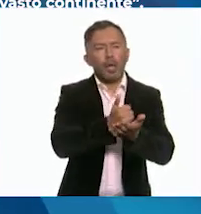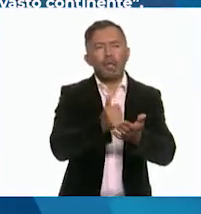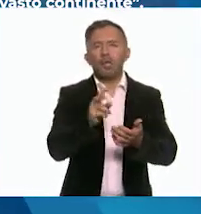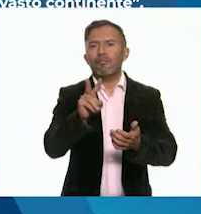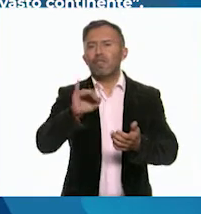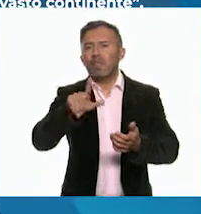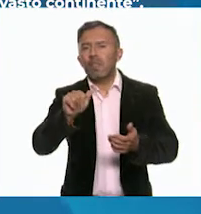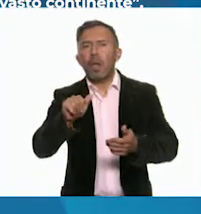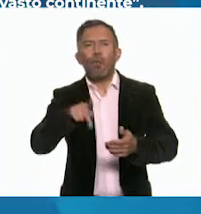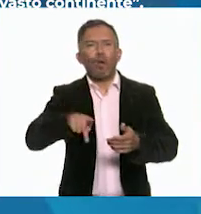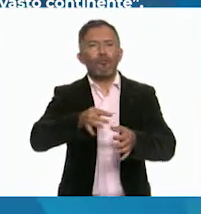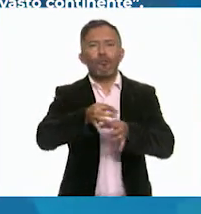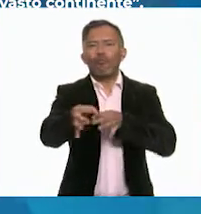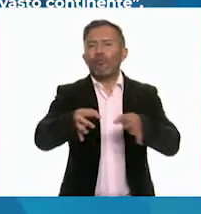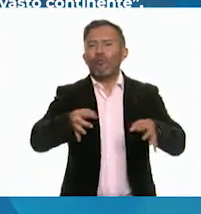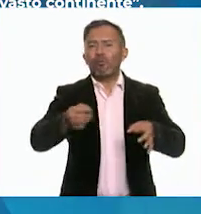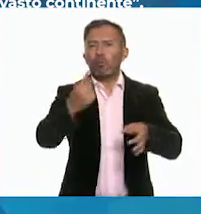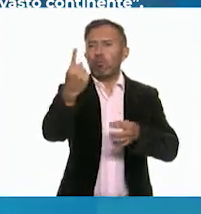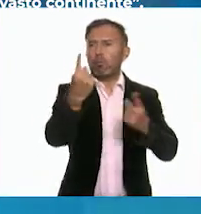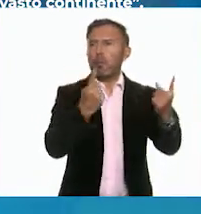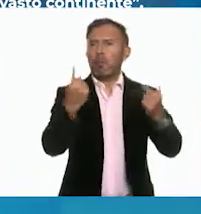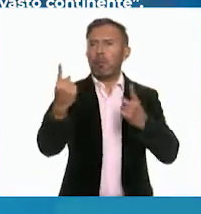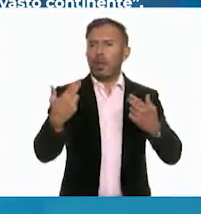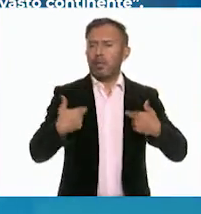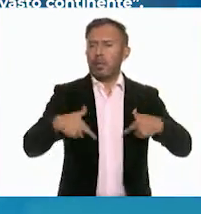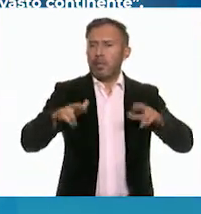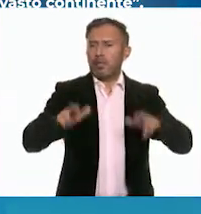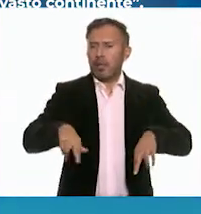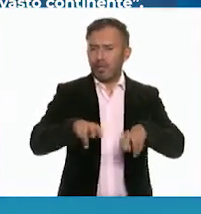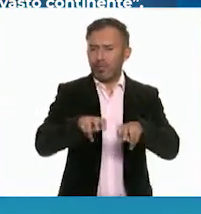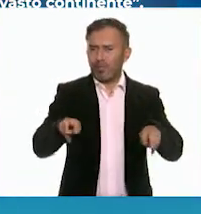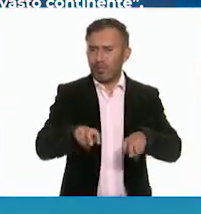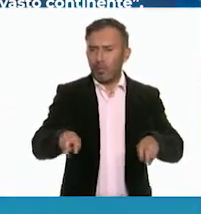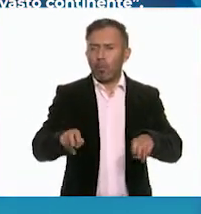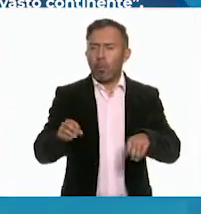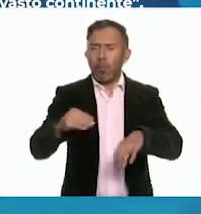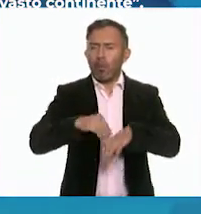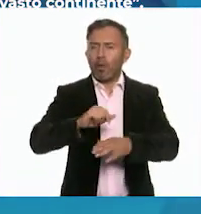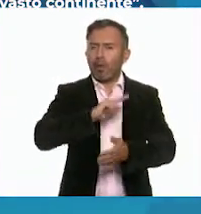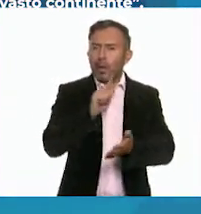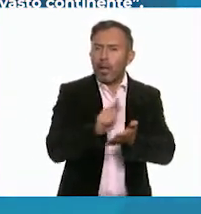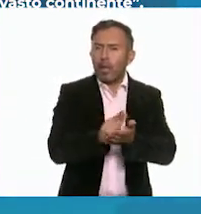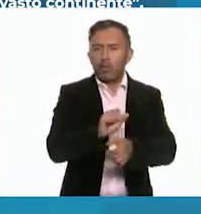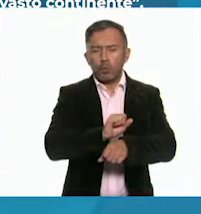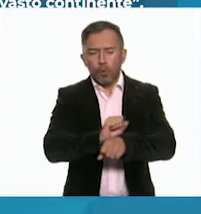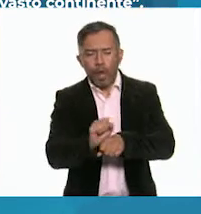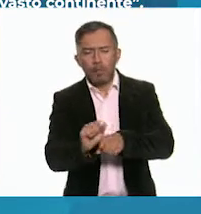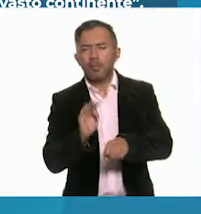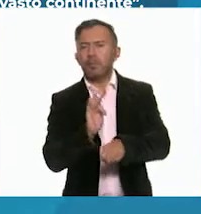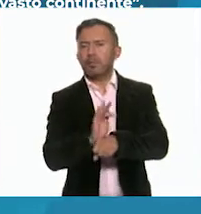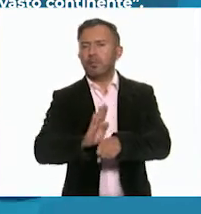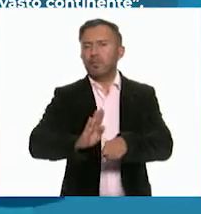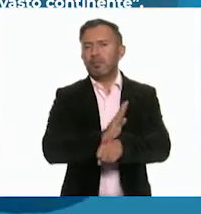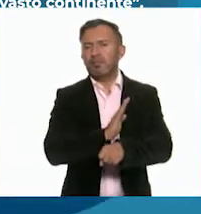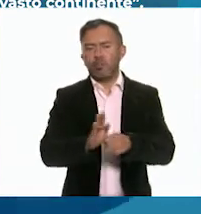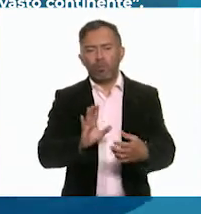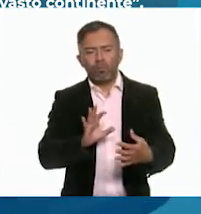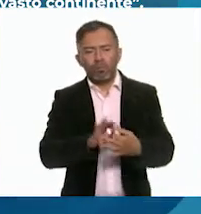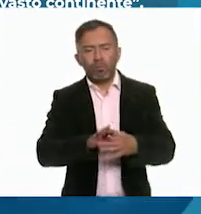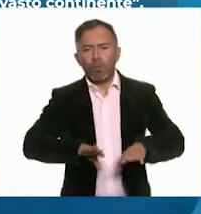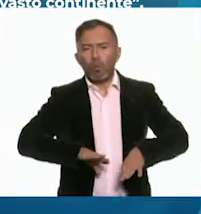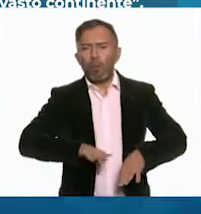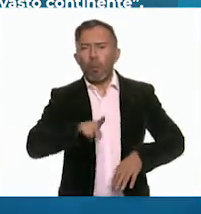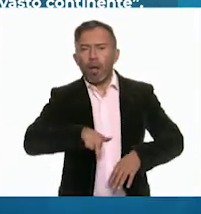este reino, que dicte las leyes suaves, benéficas y acomodadas a las circunstancias de cada